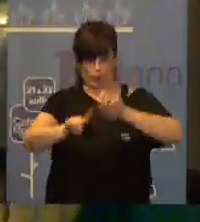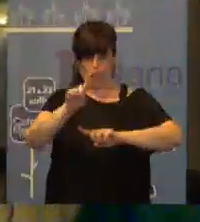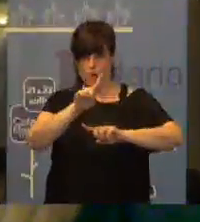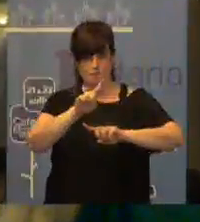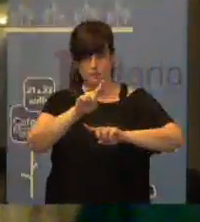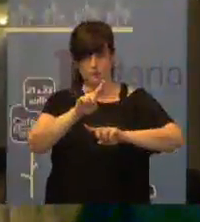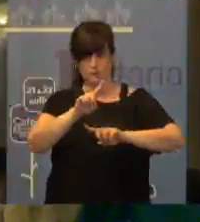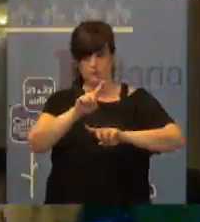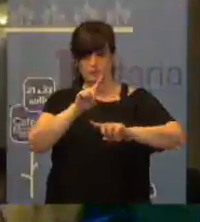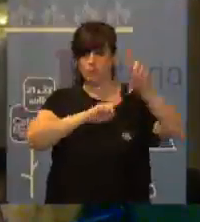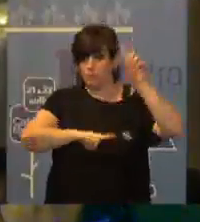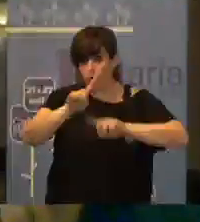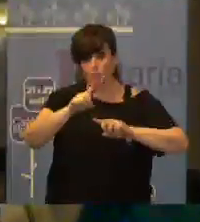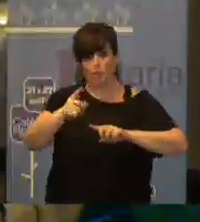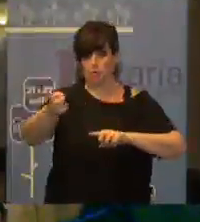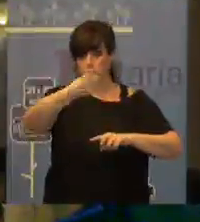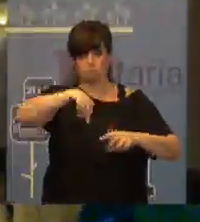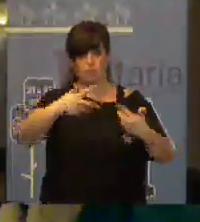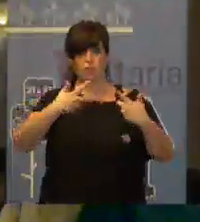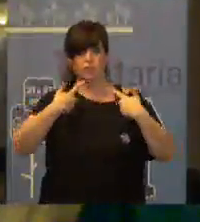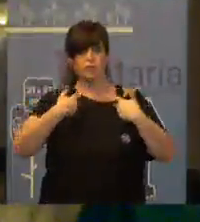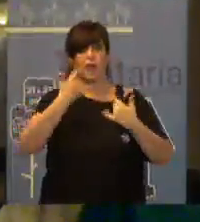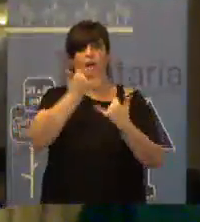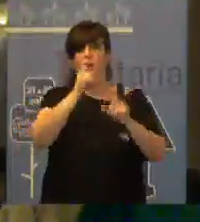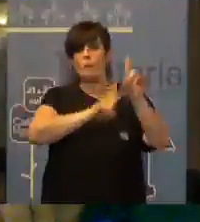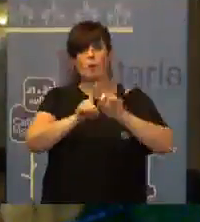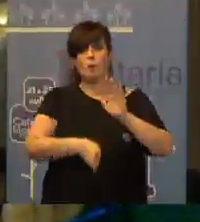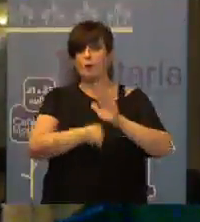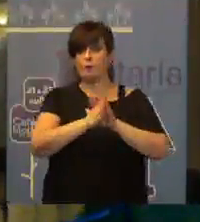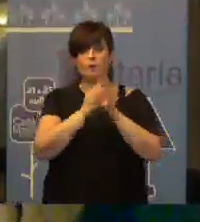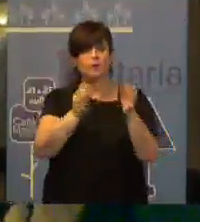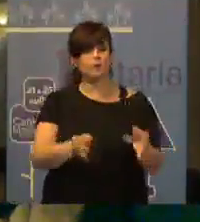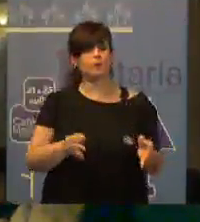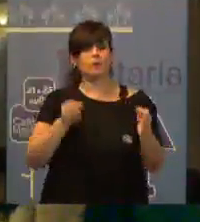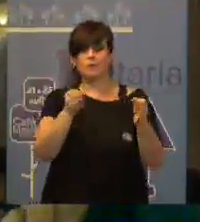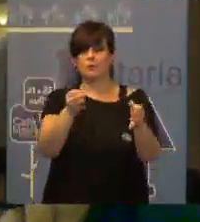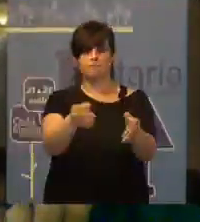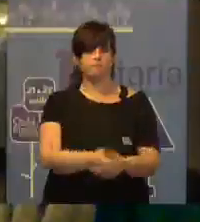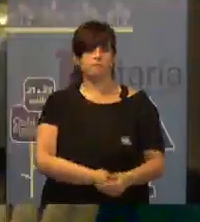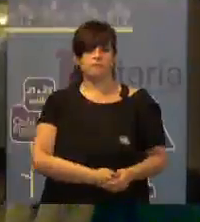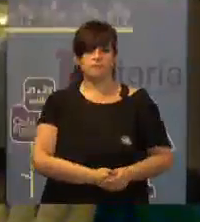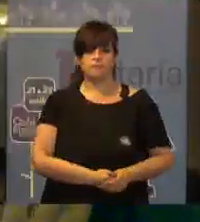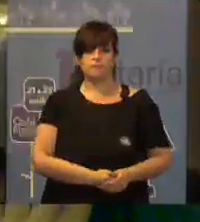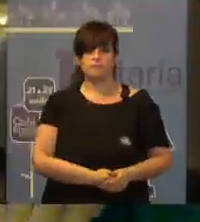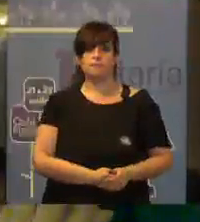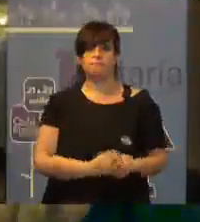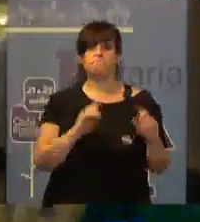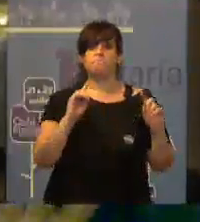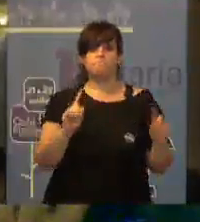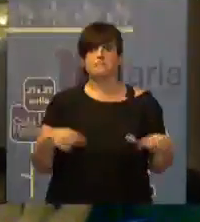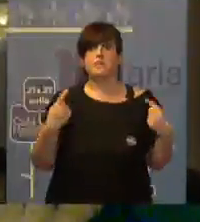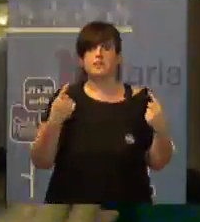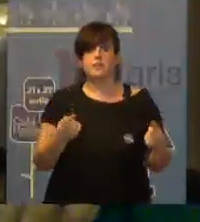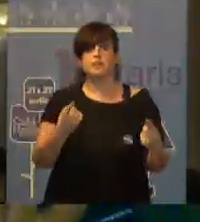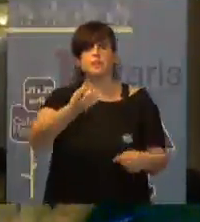que moitas nacións sufrimos, siguen estando absolutamente presentes. E logo, temos que